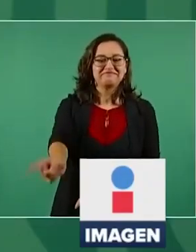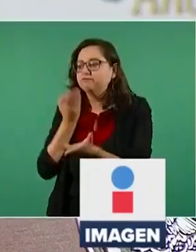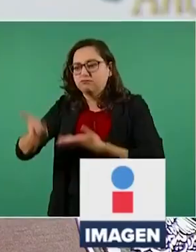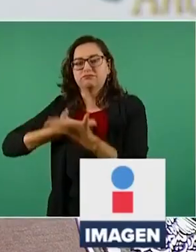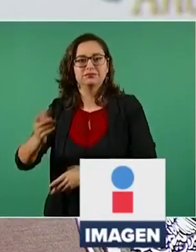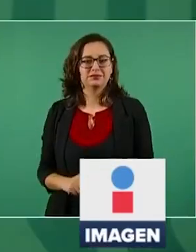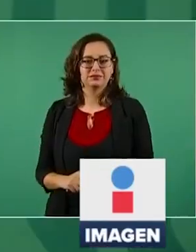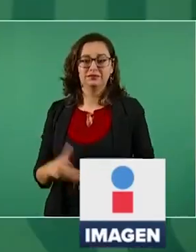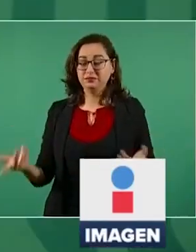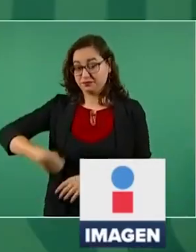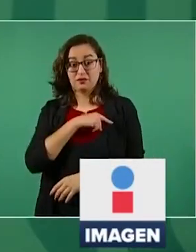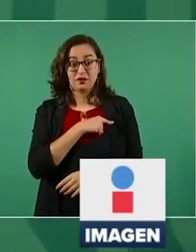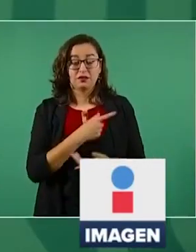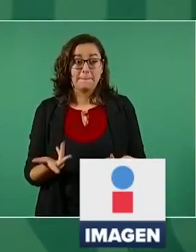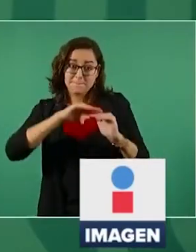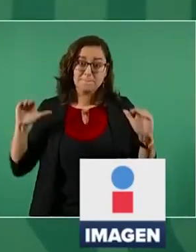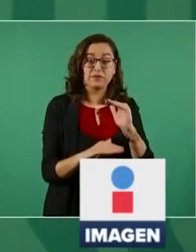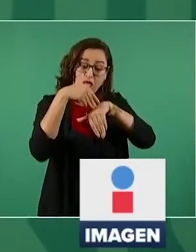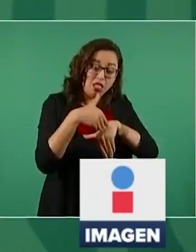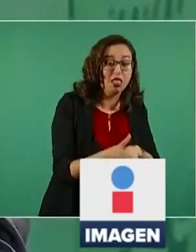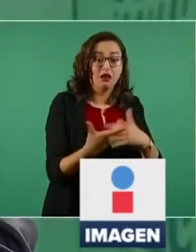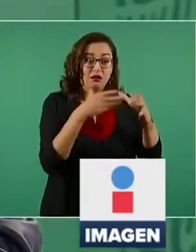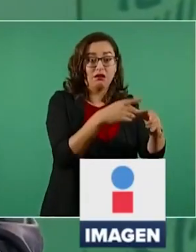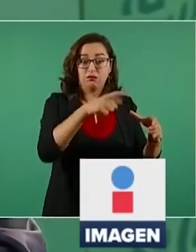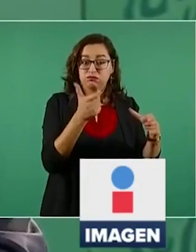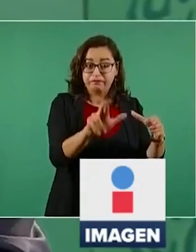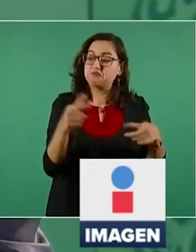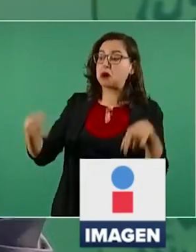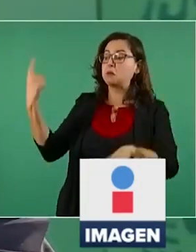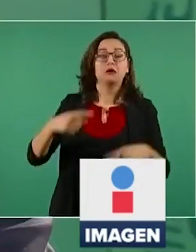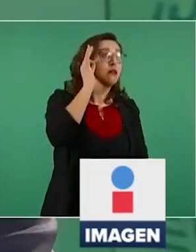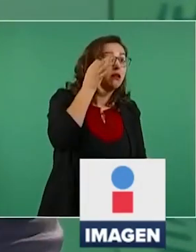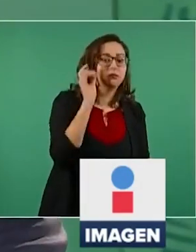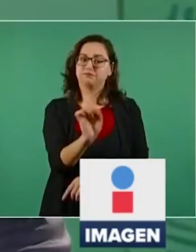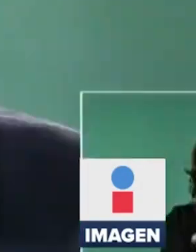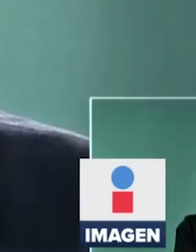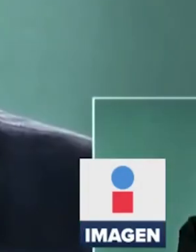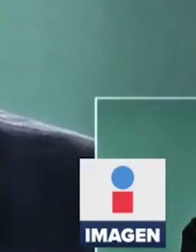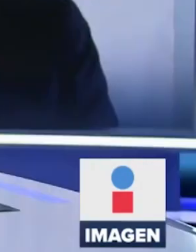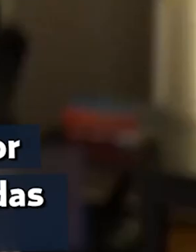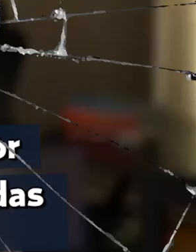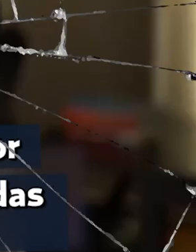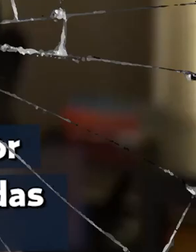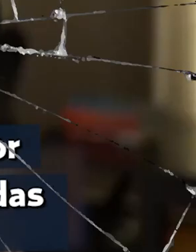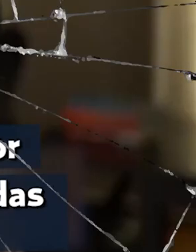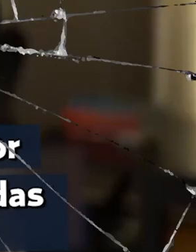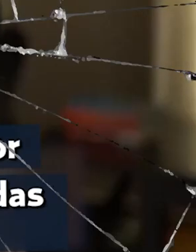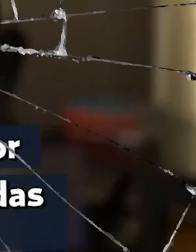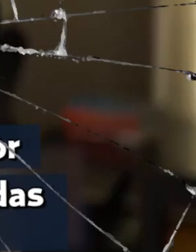y tamal de doble presa, como si nuestro cabecita de nieve te lo estuviera relatando en persona. ¡Hola, shit!